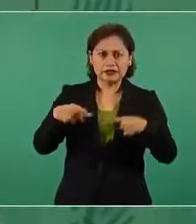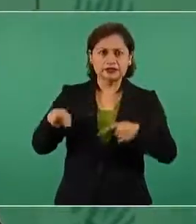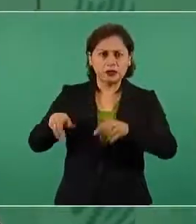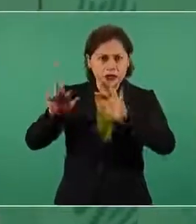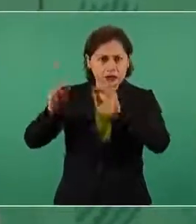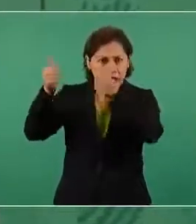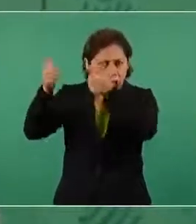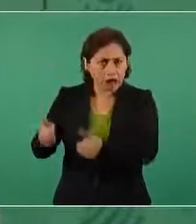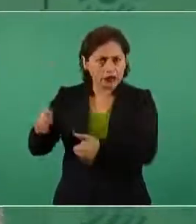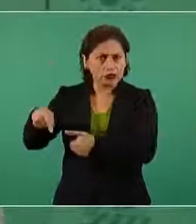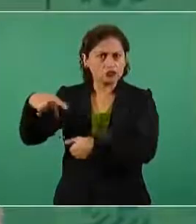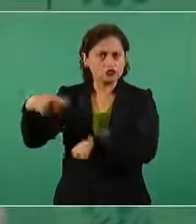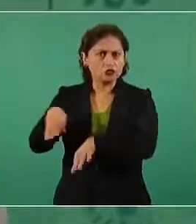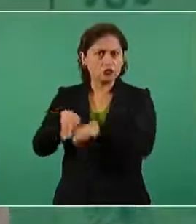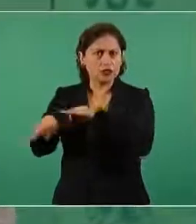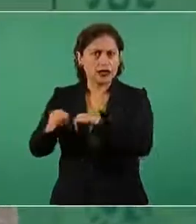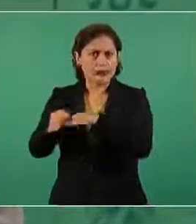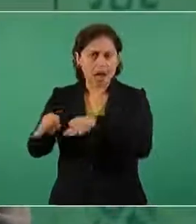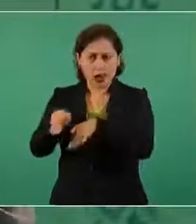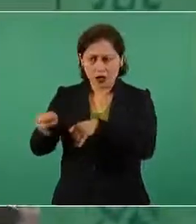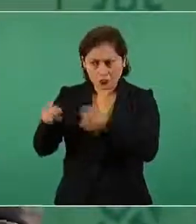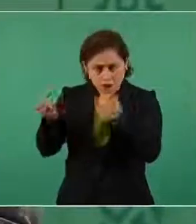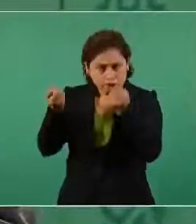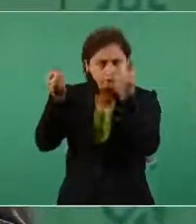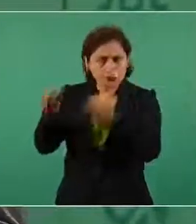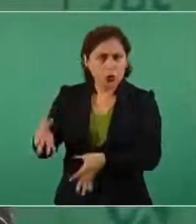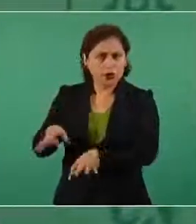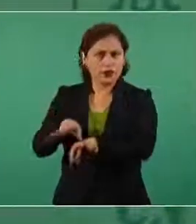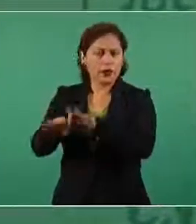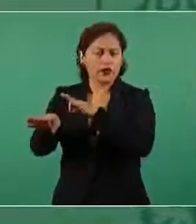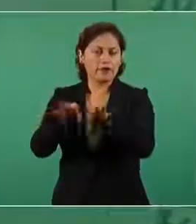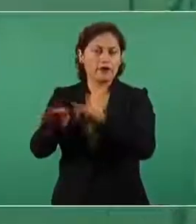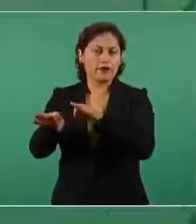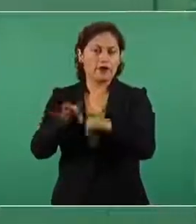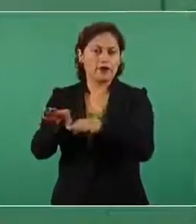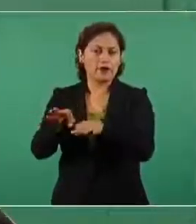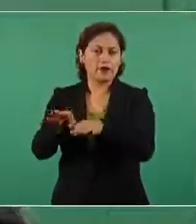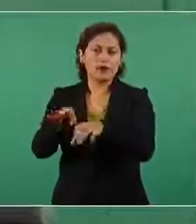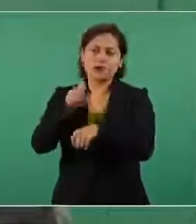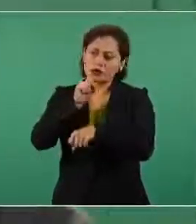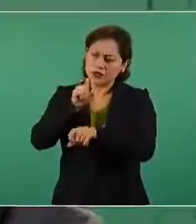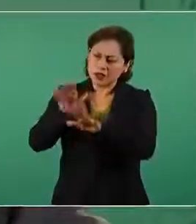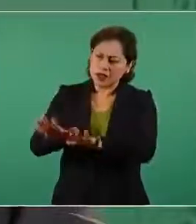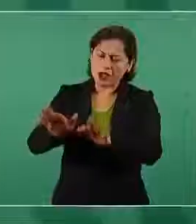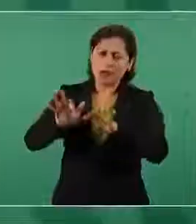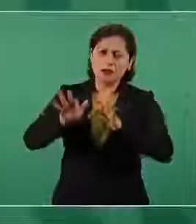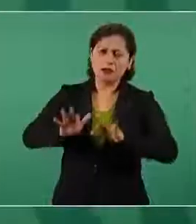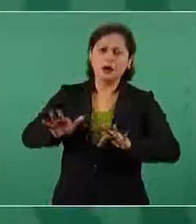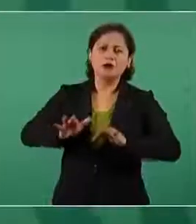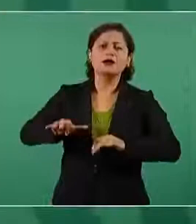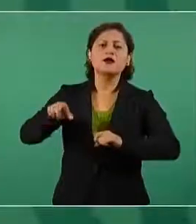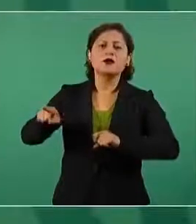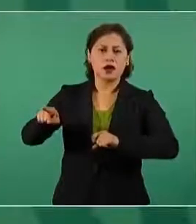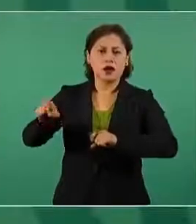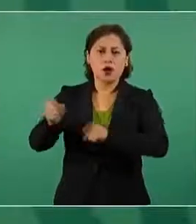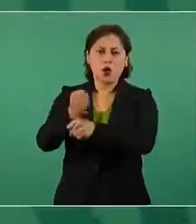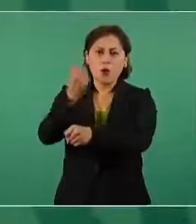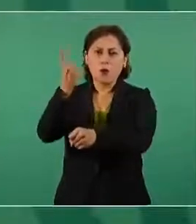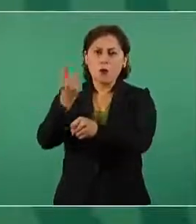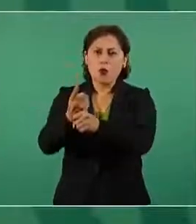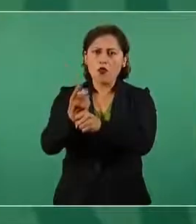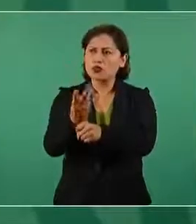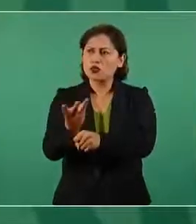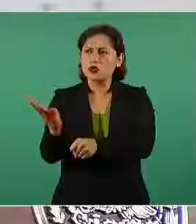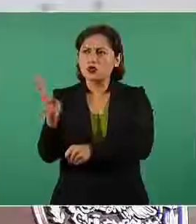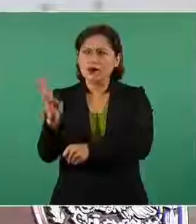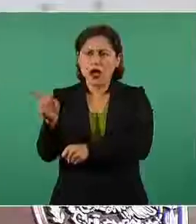garantizándoles el empleo y garantizándoles además que van a tener oportunidad de una visa